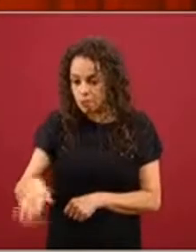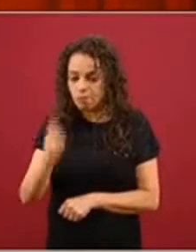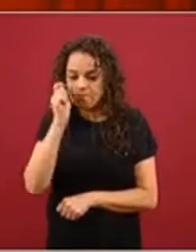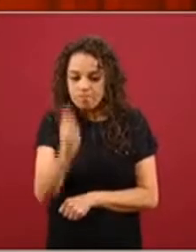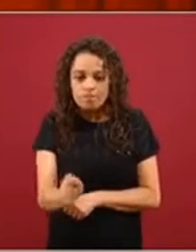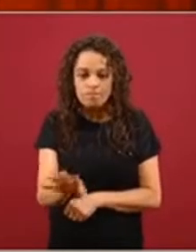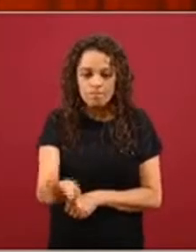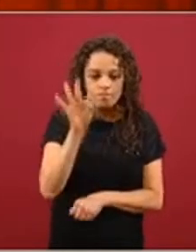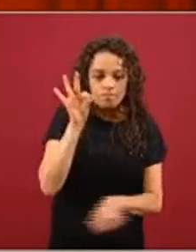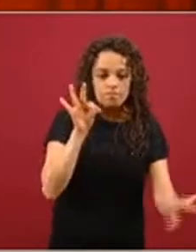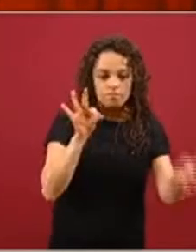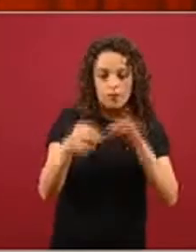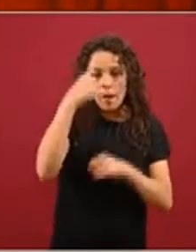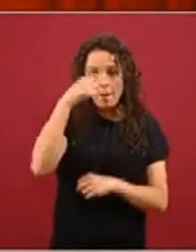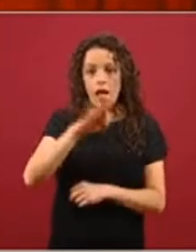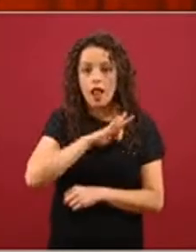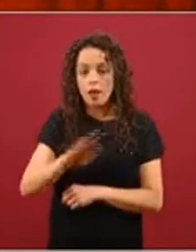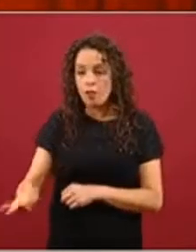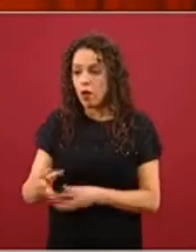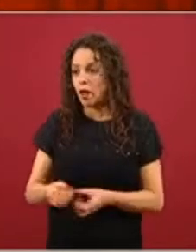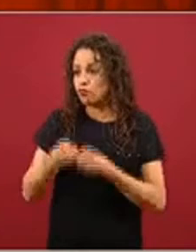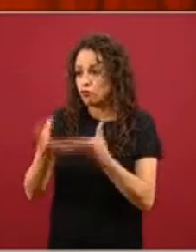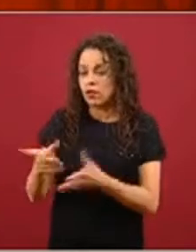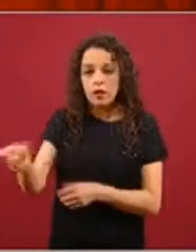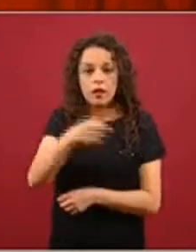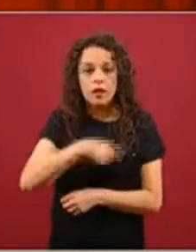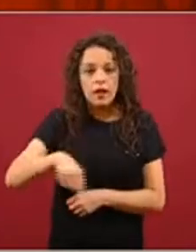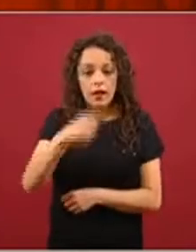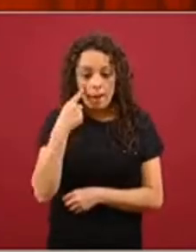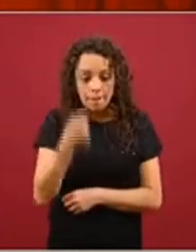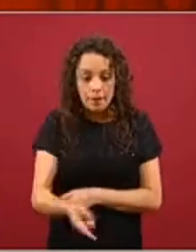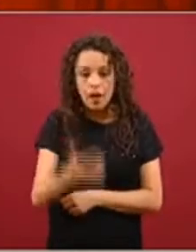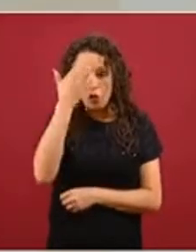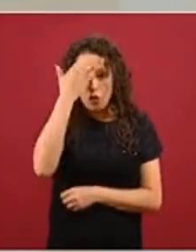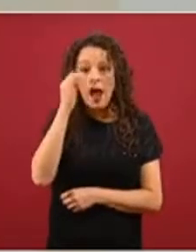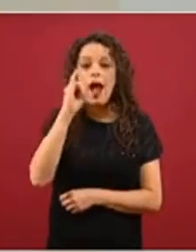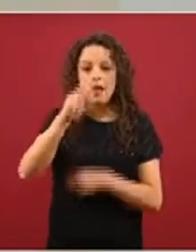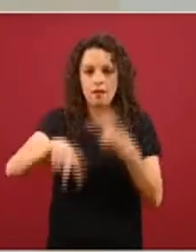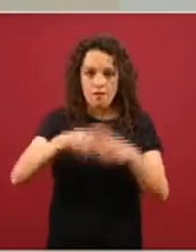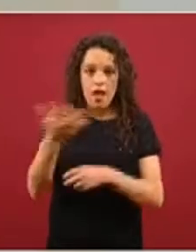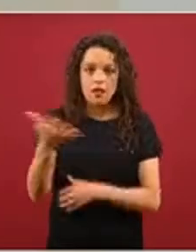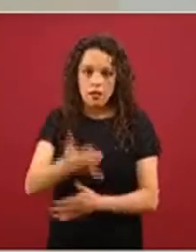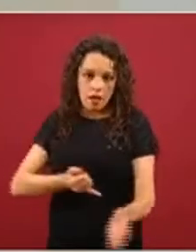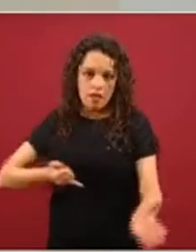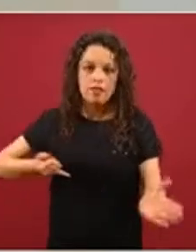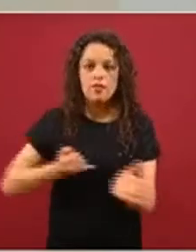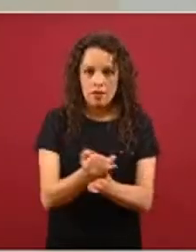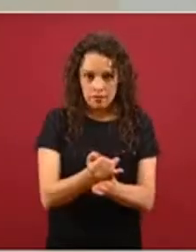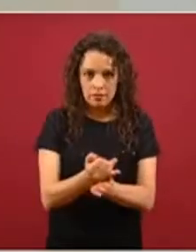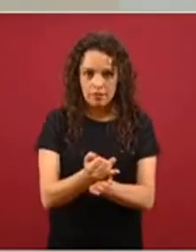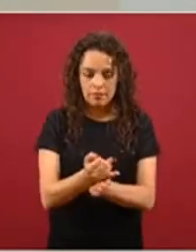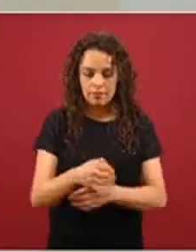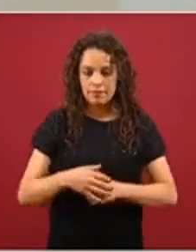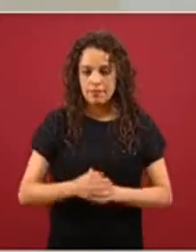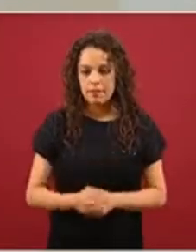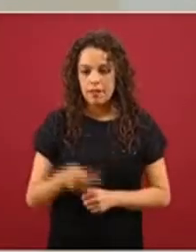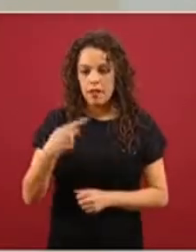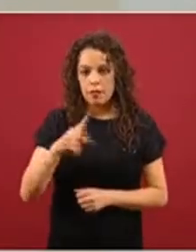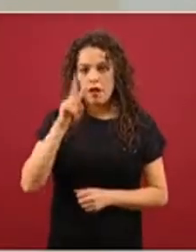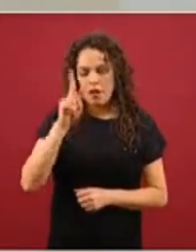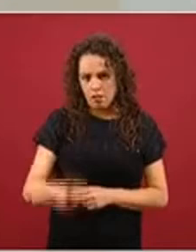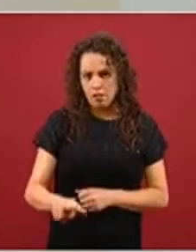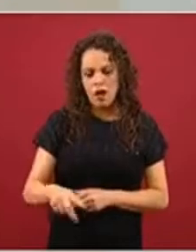decisiones favorables. Entonces, en ese sentido, aunque evidentemente, y lo reiteraremos siempre, somos